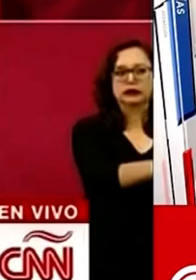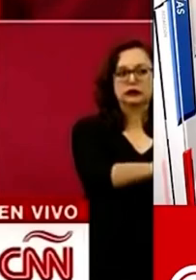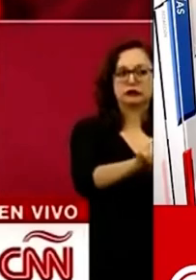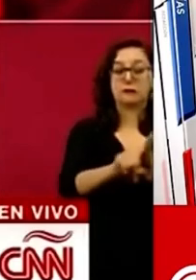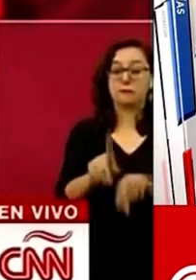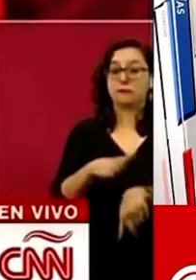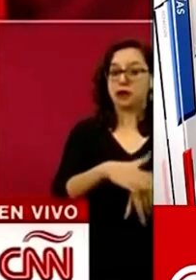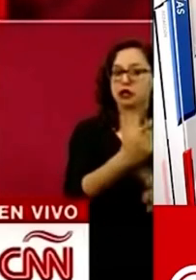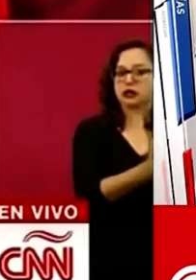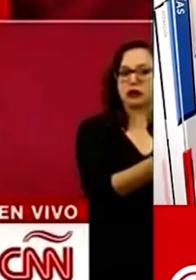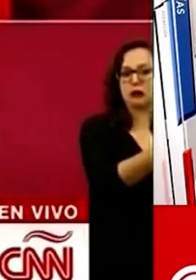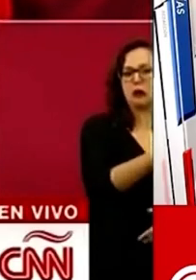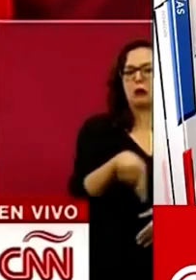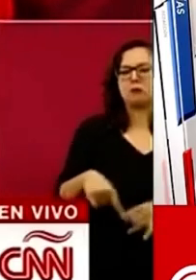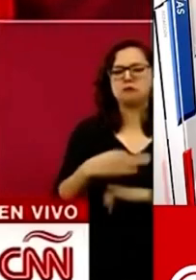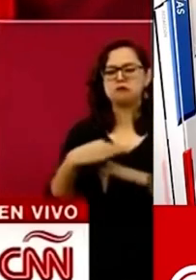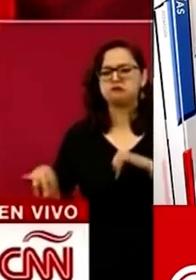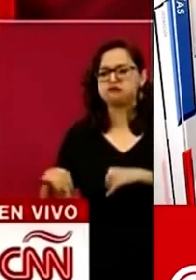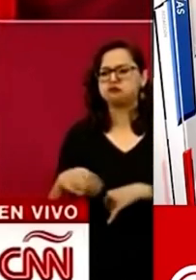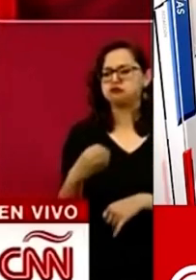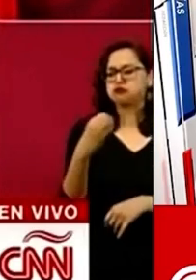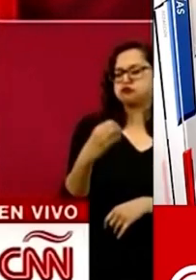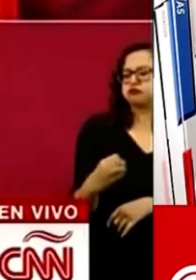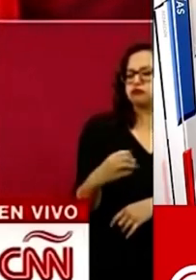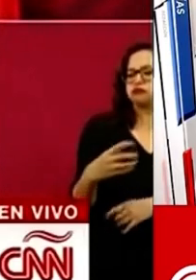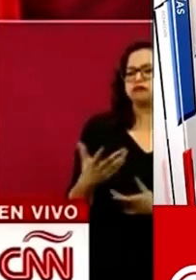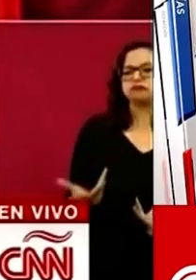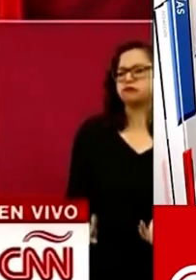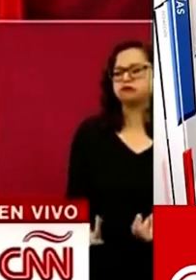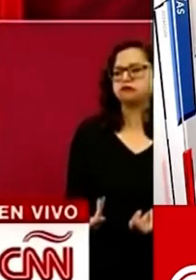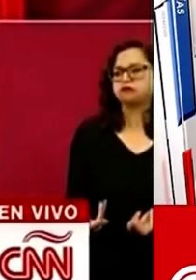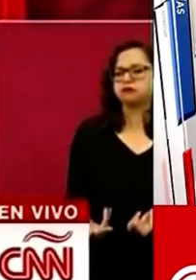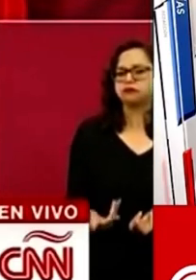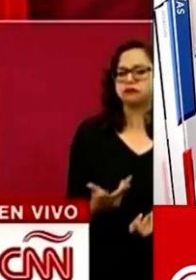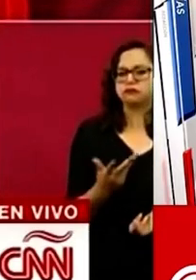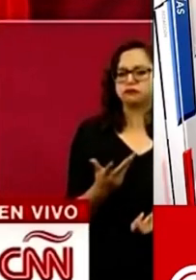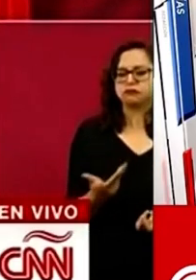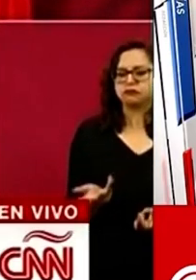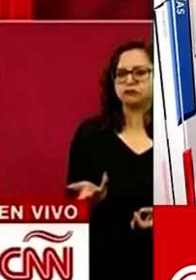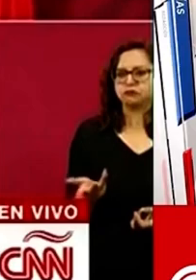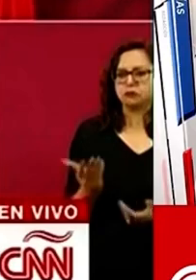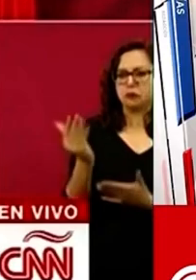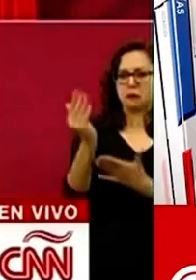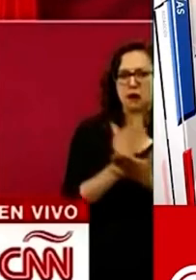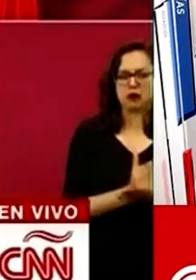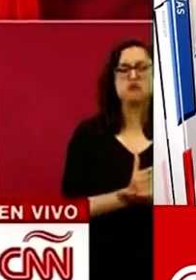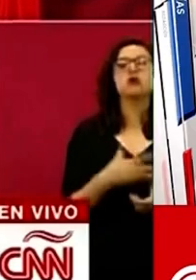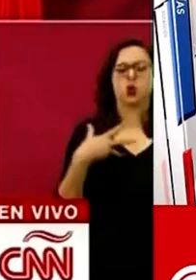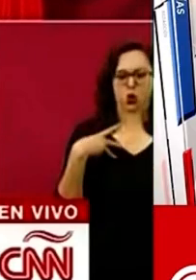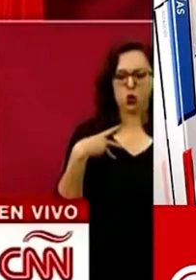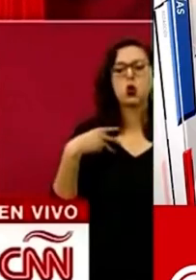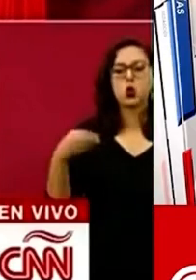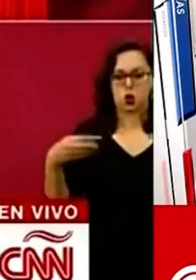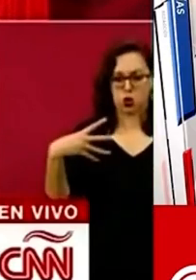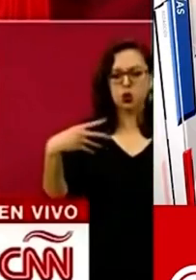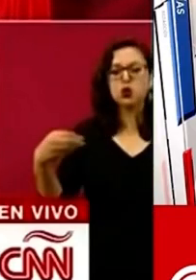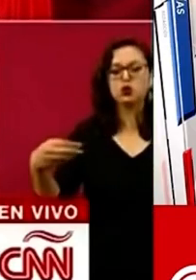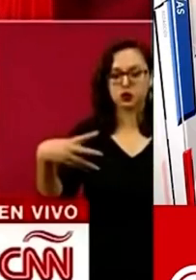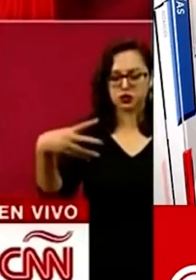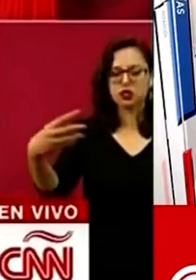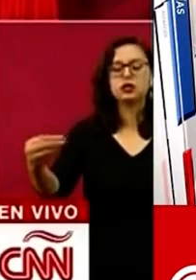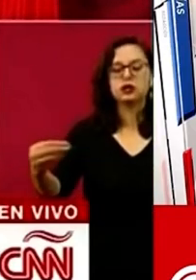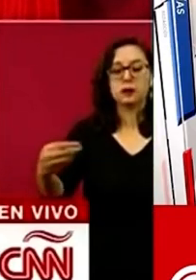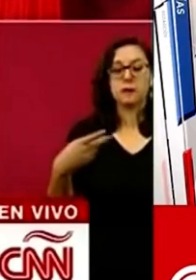Sí. Hay contagios, sí, pero no tenemos incrementos